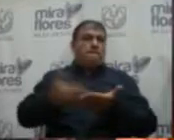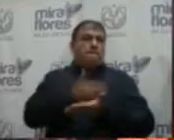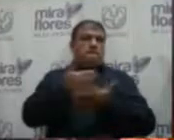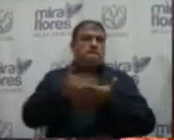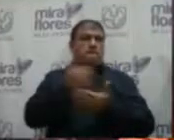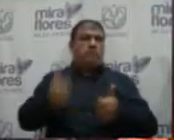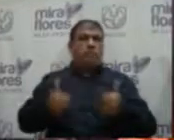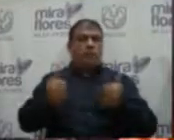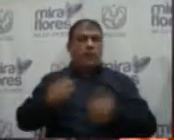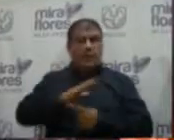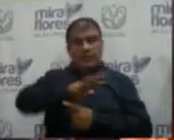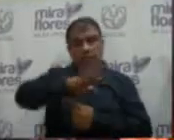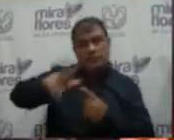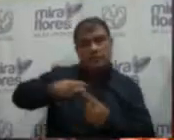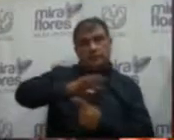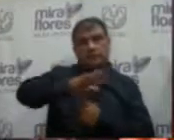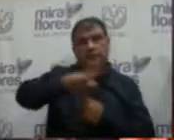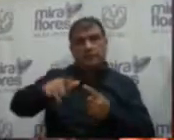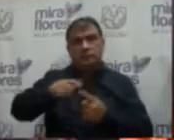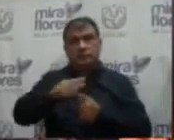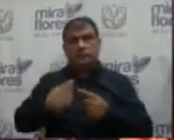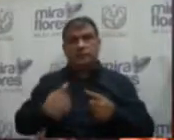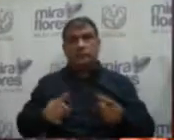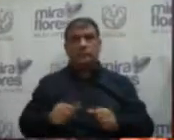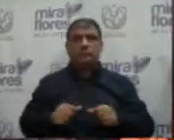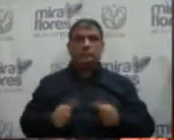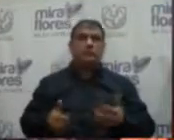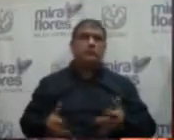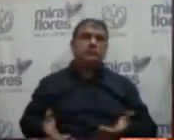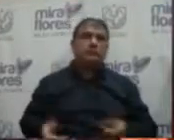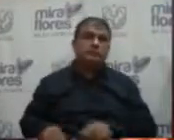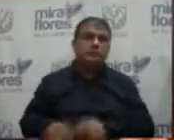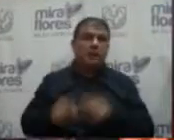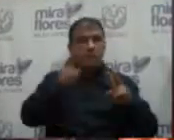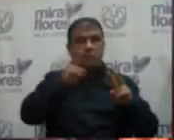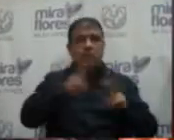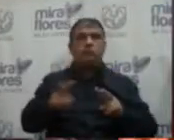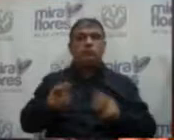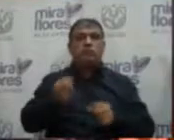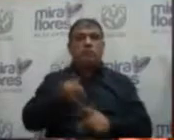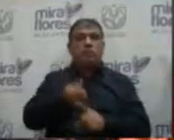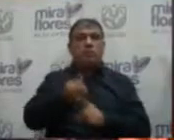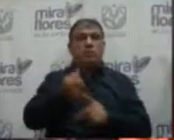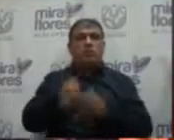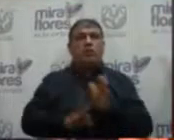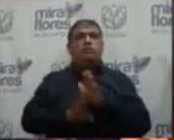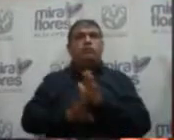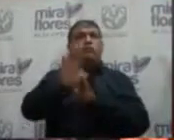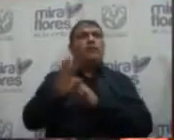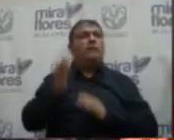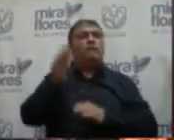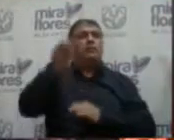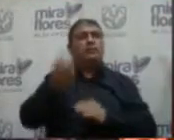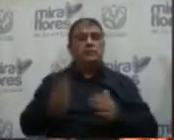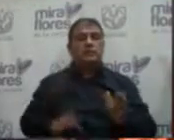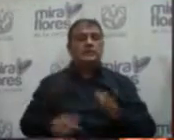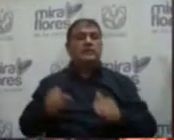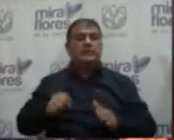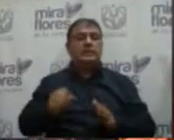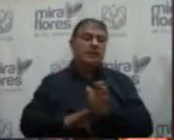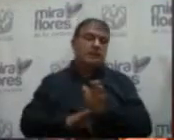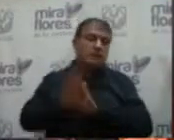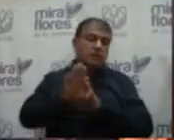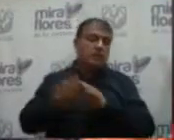ciudad ecológica, autosostenible y que mire al futuro. Eso es lo que queremos, desarrollar una